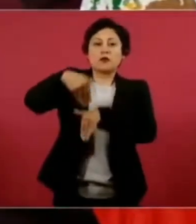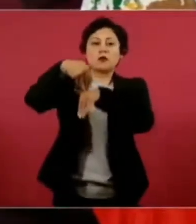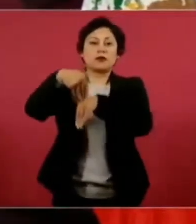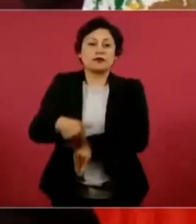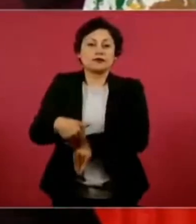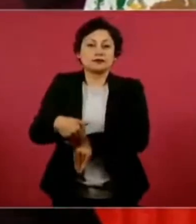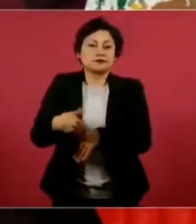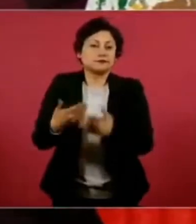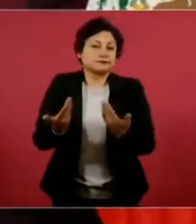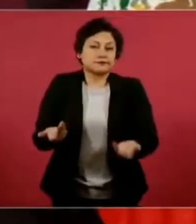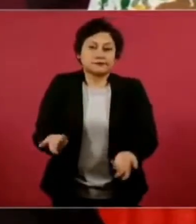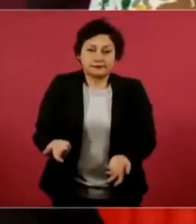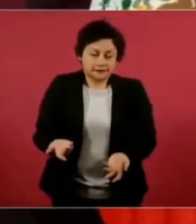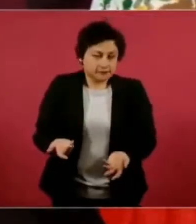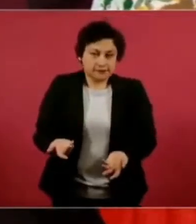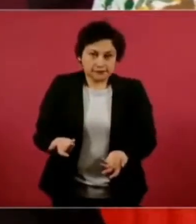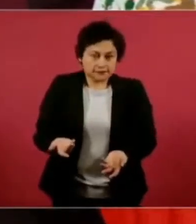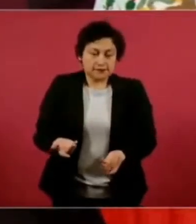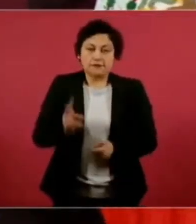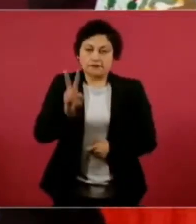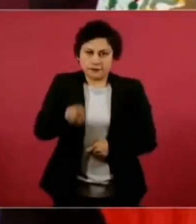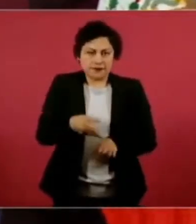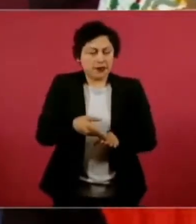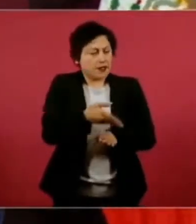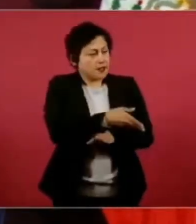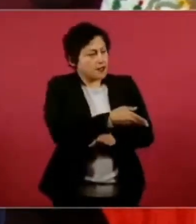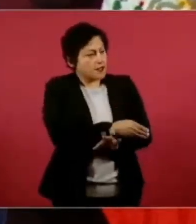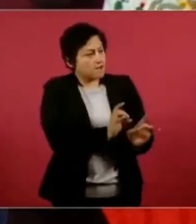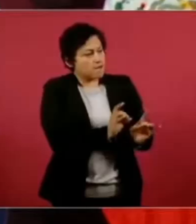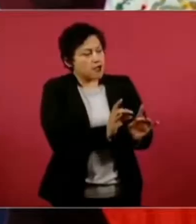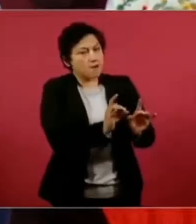en la mayoría de los casos.